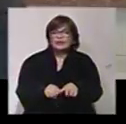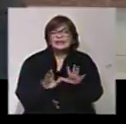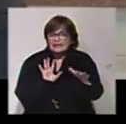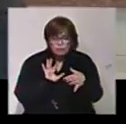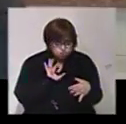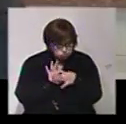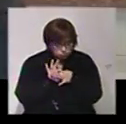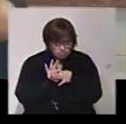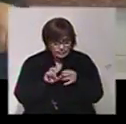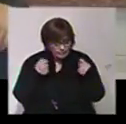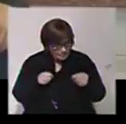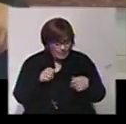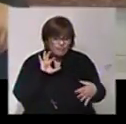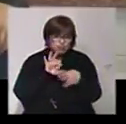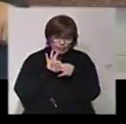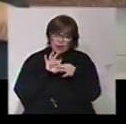con el instrumento,